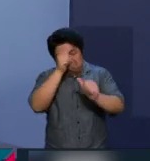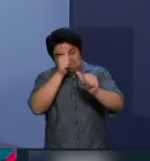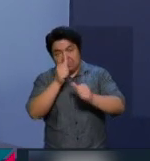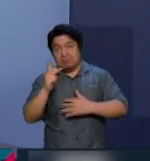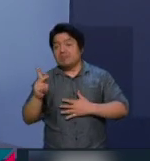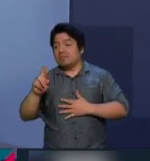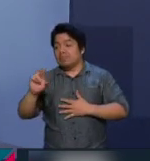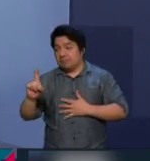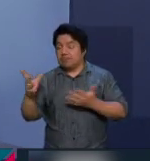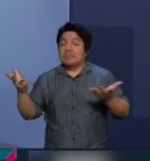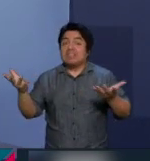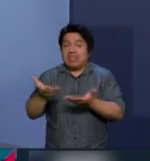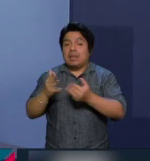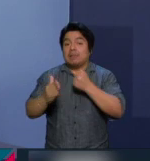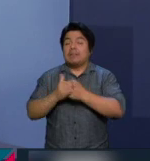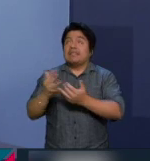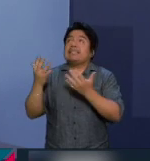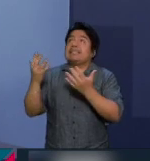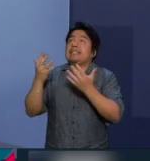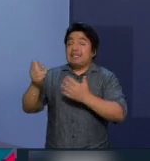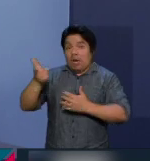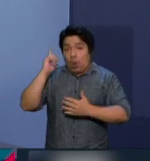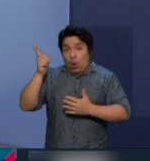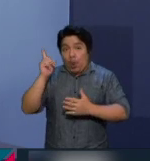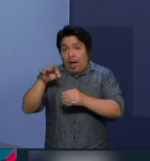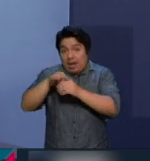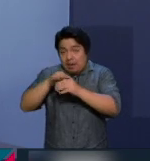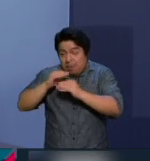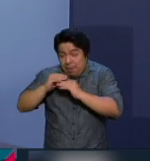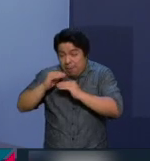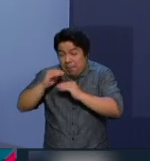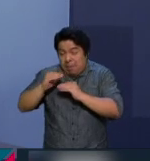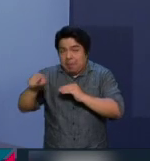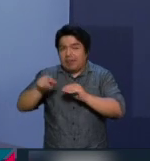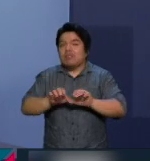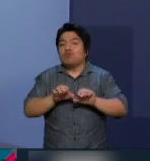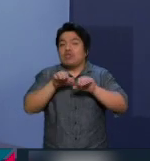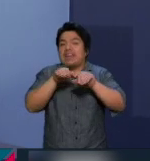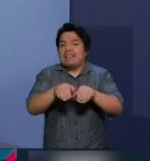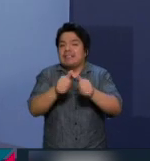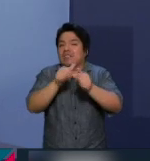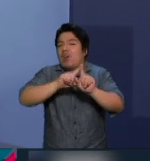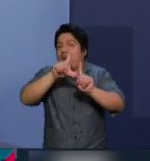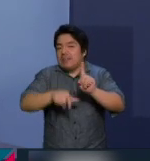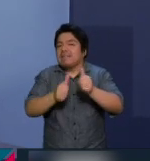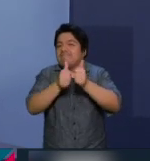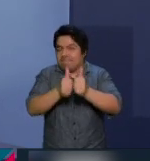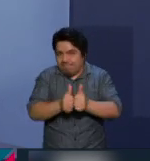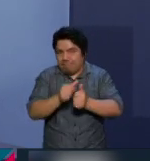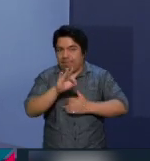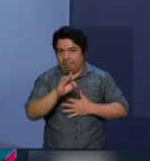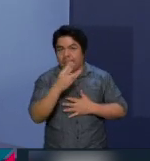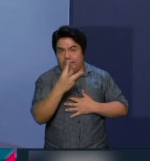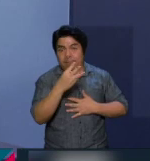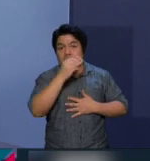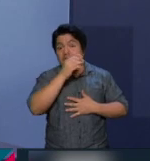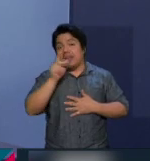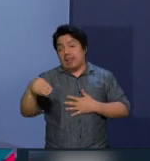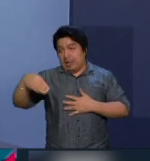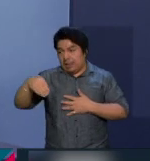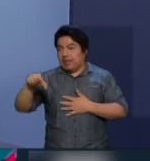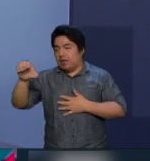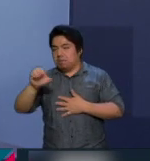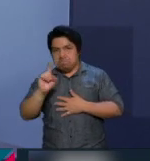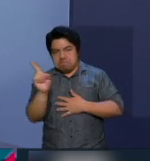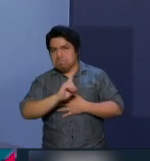PRD. Esto con la esperanza de obtener más votos y mantener su registro como partido político nacional. 43 fueron por Movimiento Ciudadano al no estar